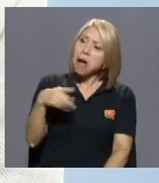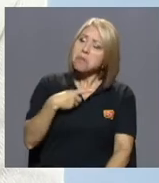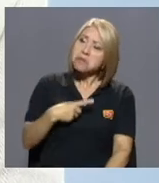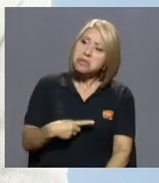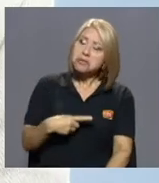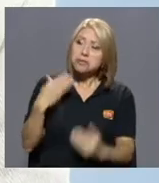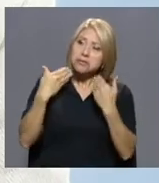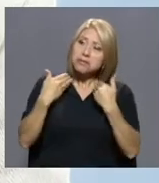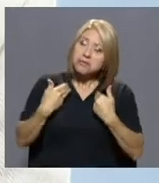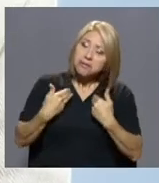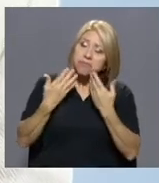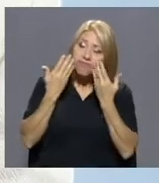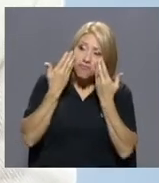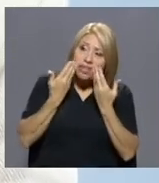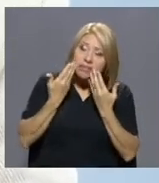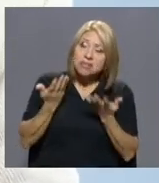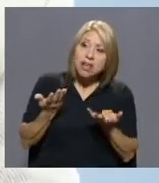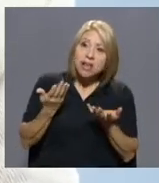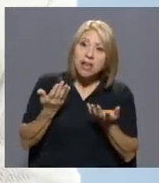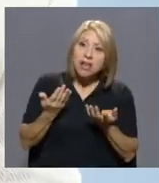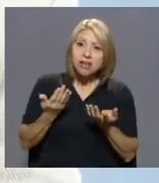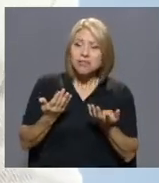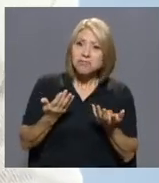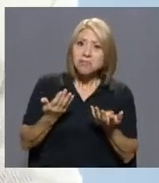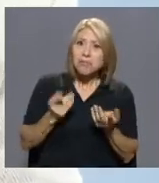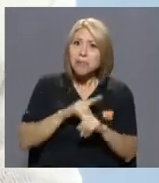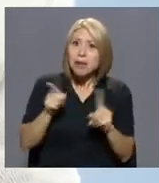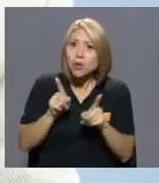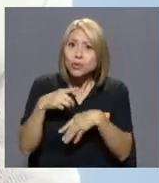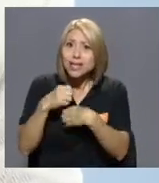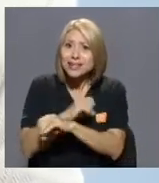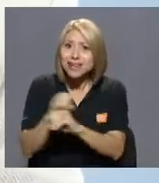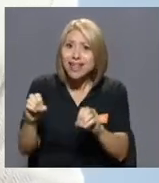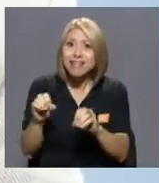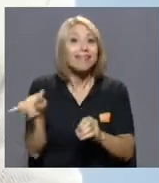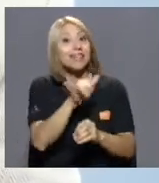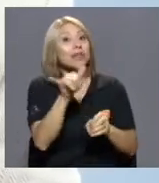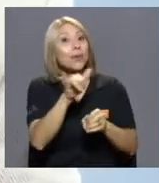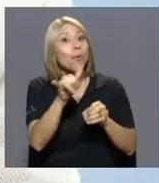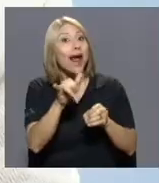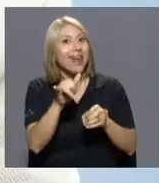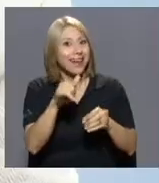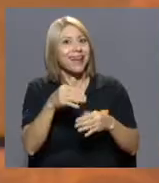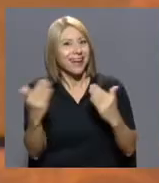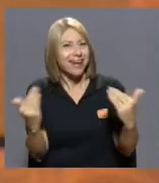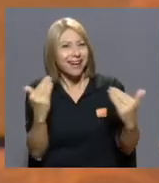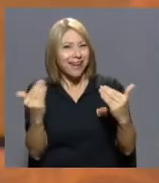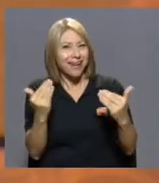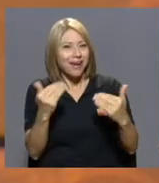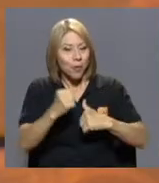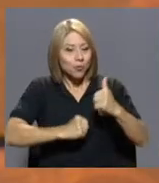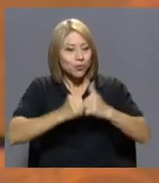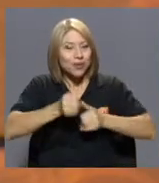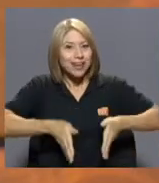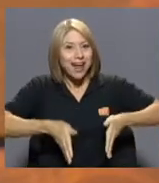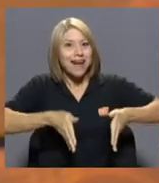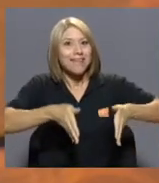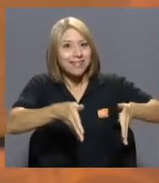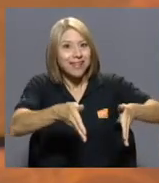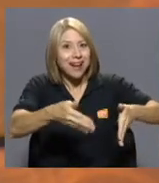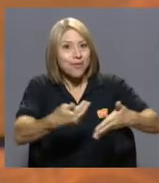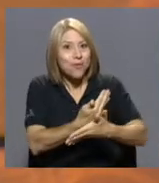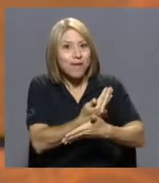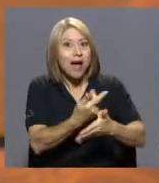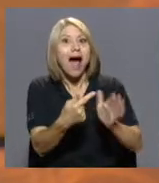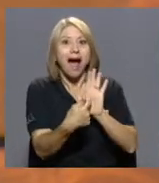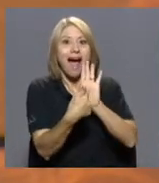pasa, cuando uno ve las carreteras, hacer una carretera nueva sale en la foto. Ajá. Darle mantenimiento a la carretera no sale en la foto. Ajá. Bueno,